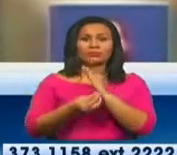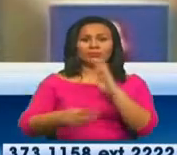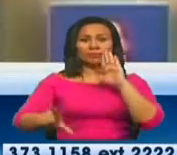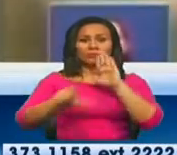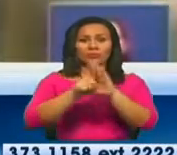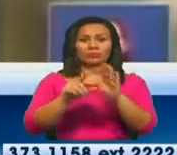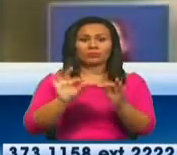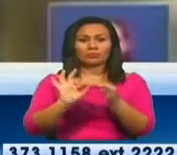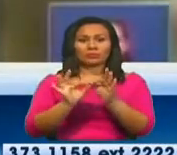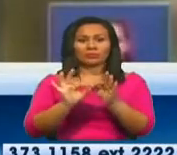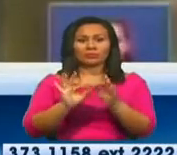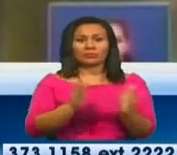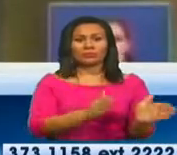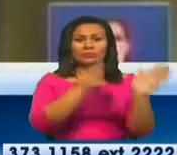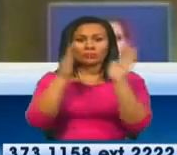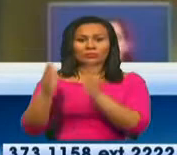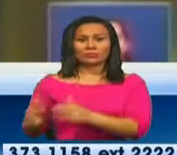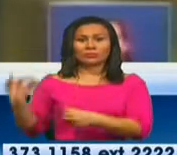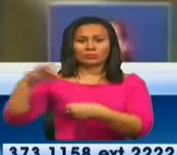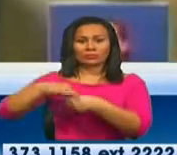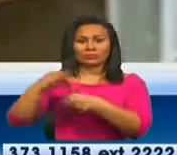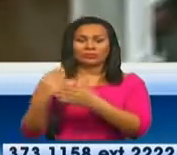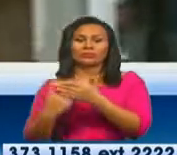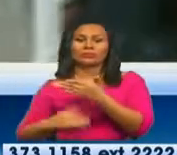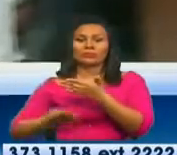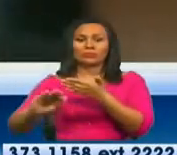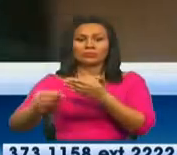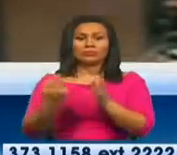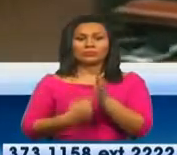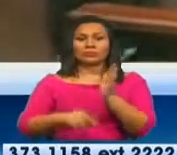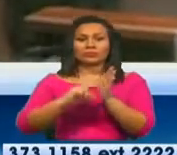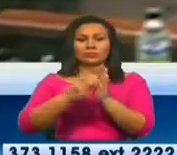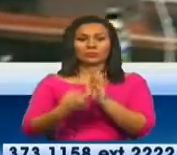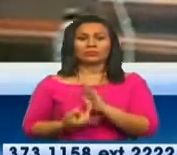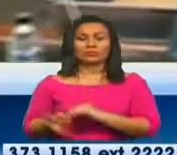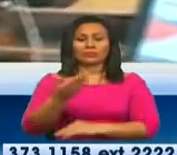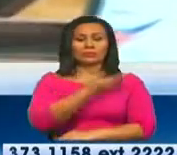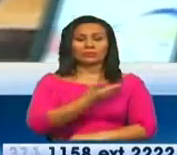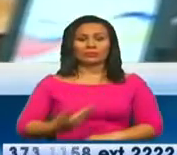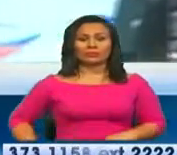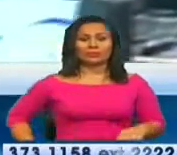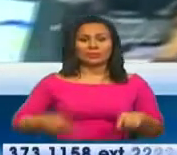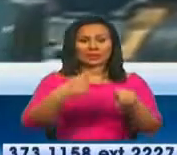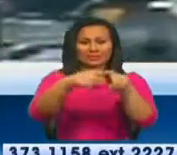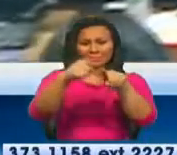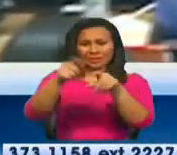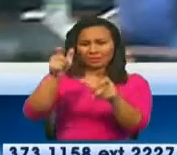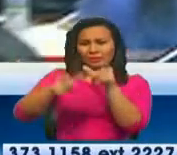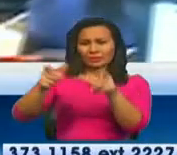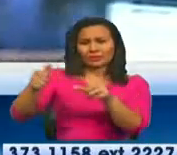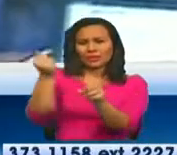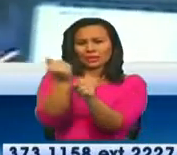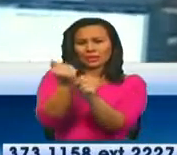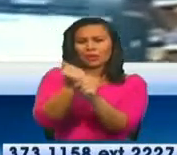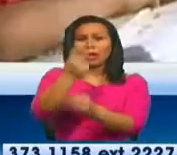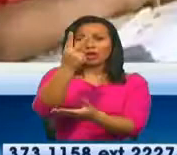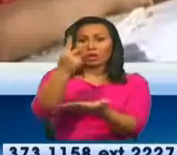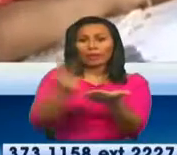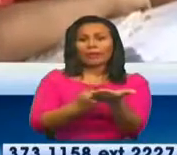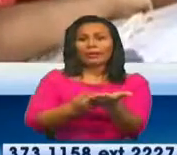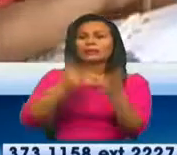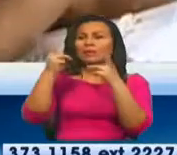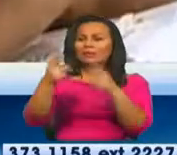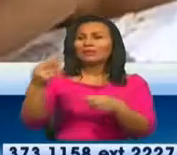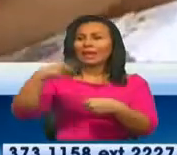enmienda relacionada con la reelección, lo que significaría que tanto presidente como legisladores que hayan sido elegidos por dos periodos no